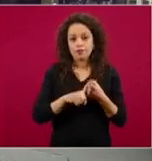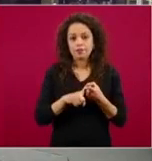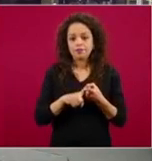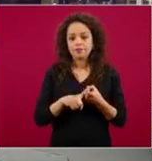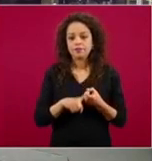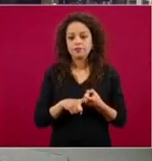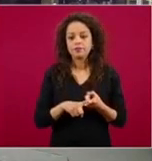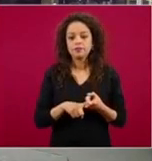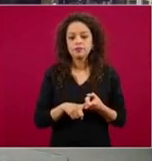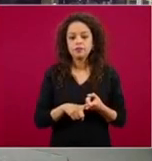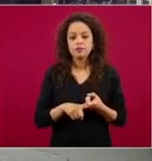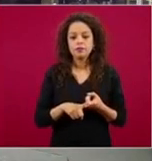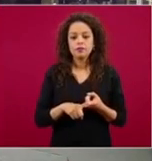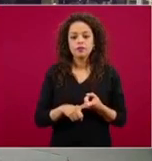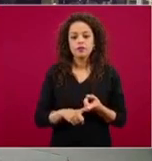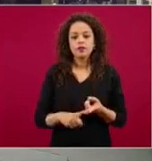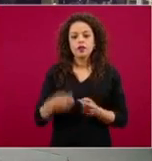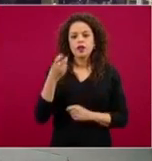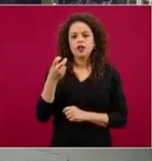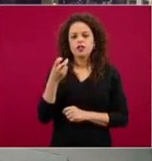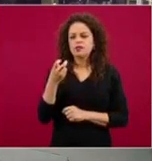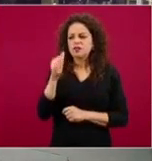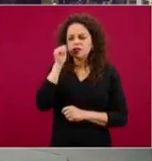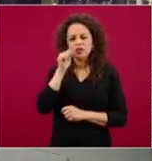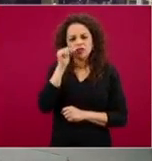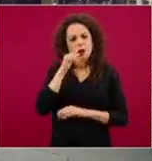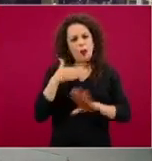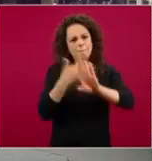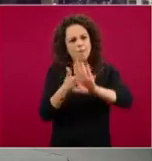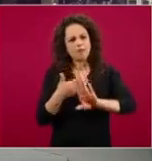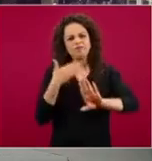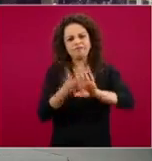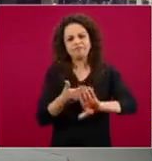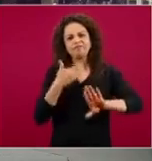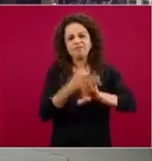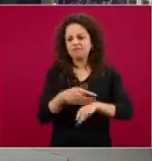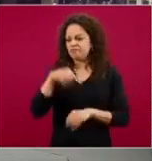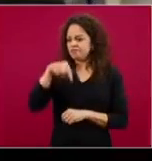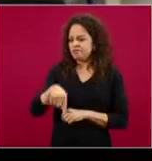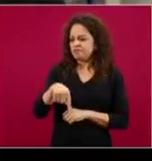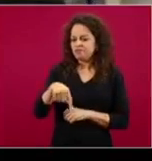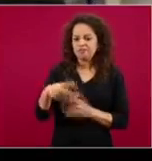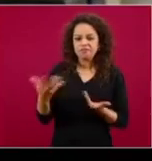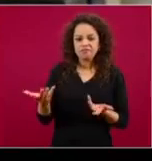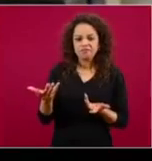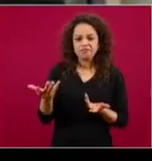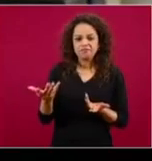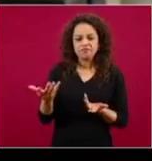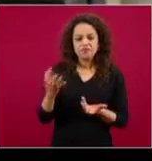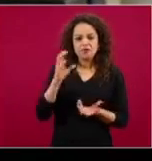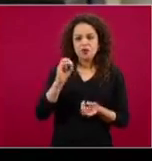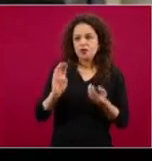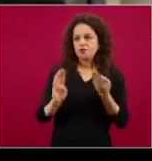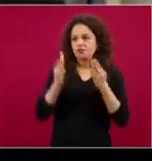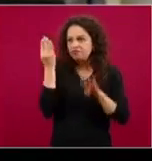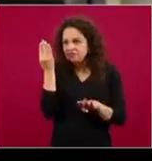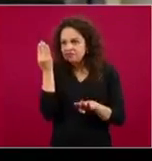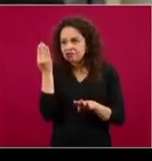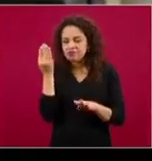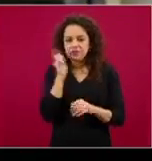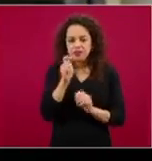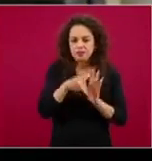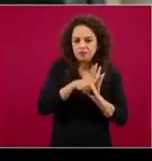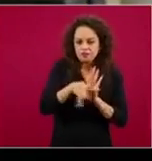este golpeteo por parte de los medios de comunicación, muchos de aquí, muchos del mundo, tiene como